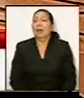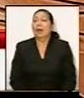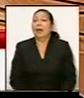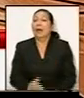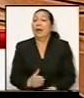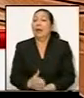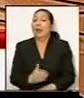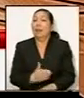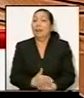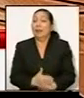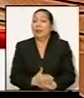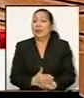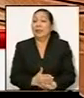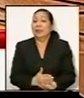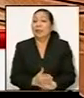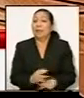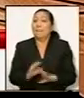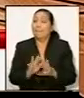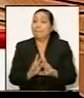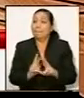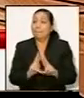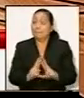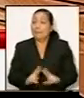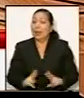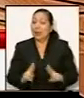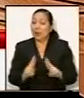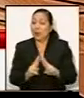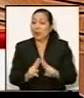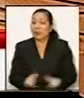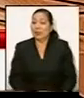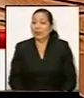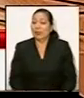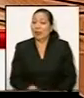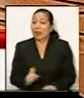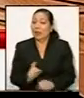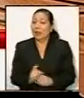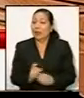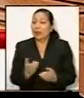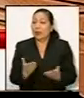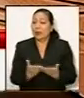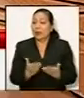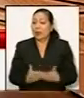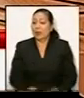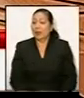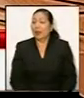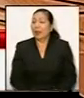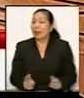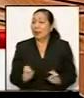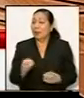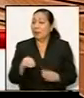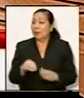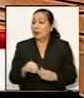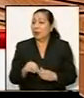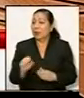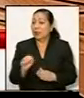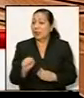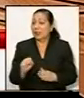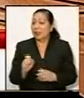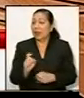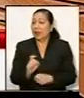desarrollo y revalorización del docente los recursos educativos pedagógicos y temas componentes como el sistema